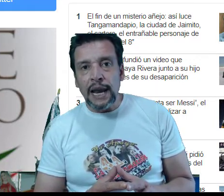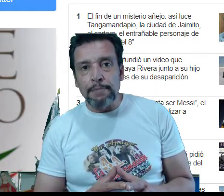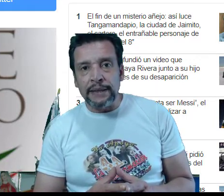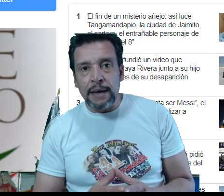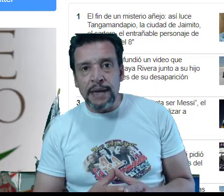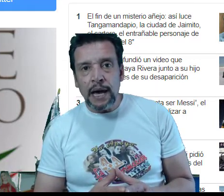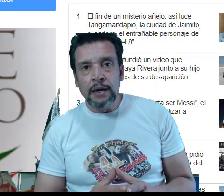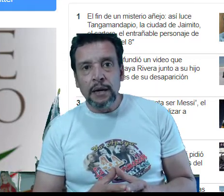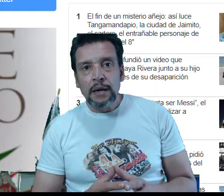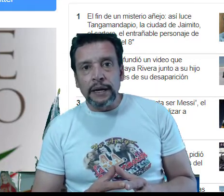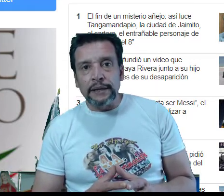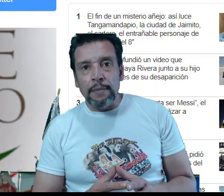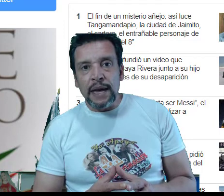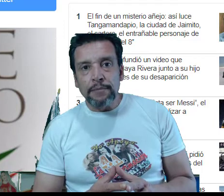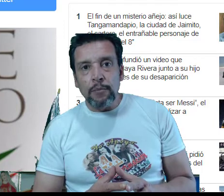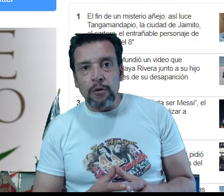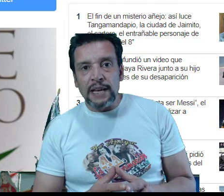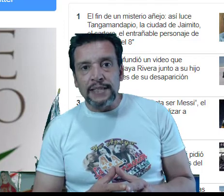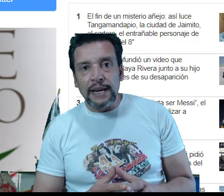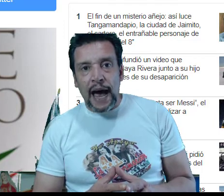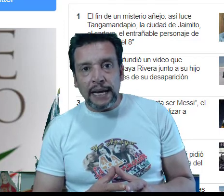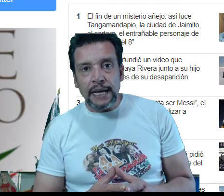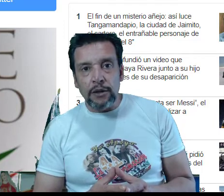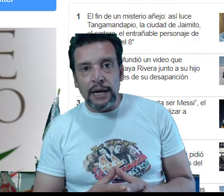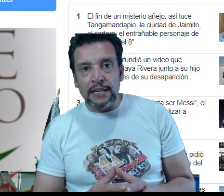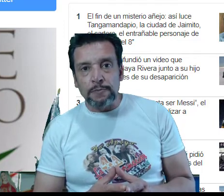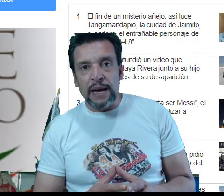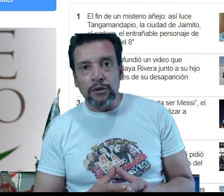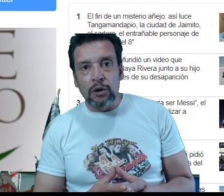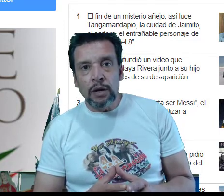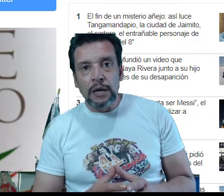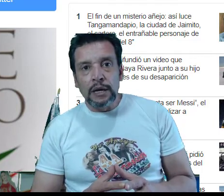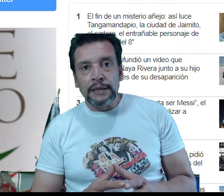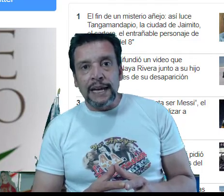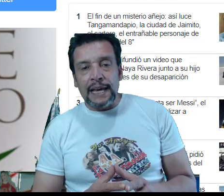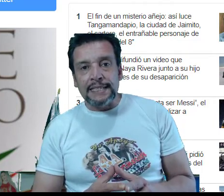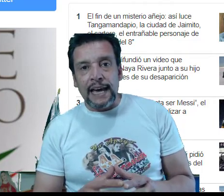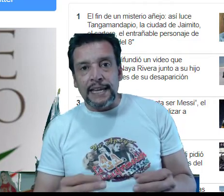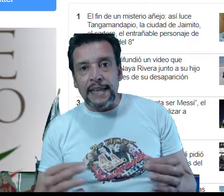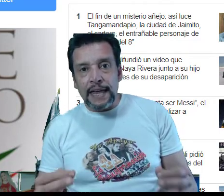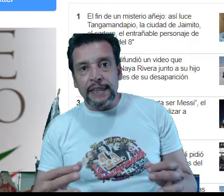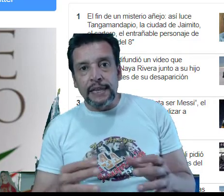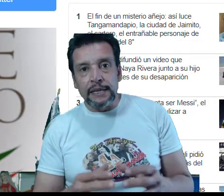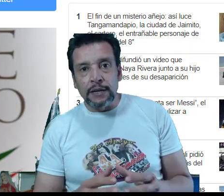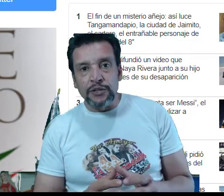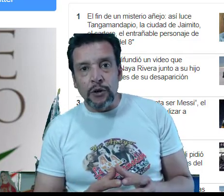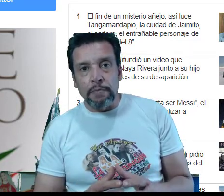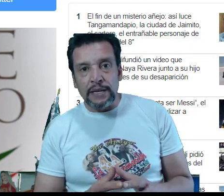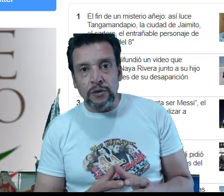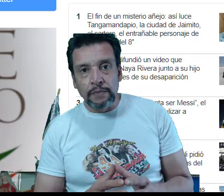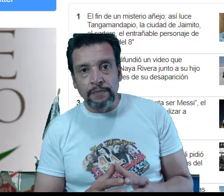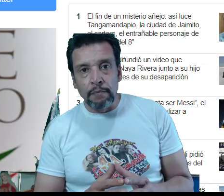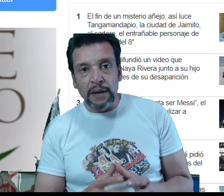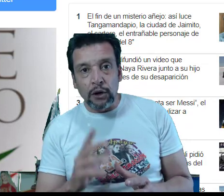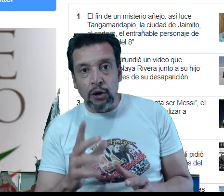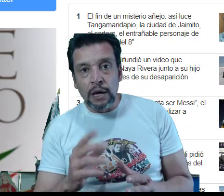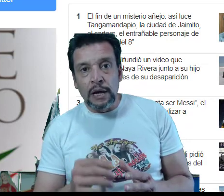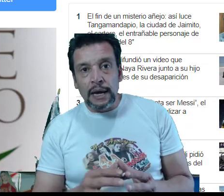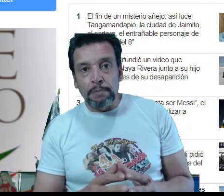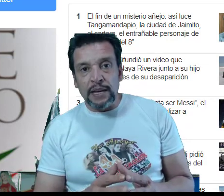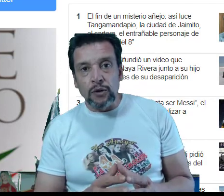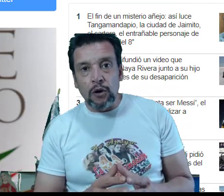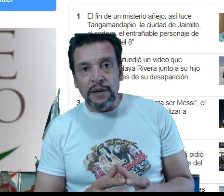cuestión de la pandemia, que también volvió a ser álgido el aspecto de la sanidad de nuestro peso,